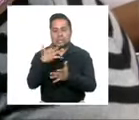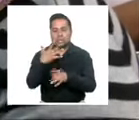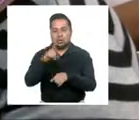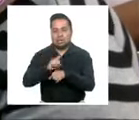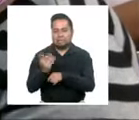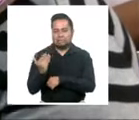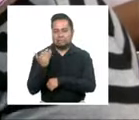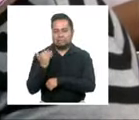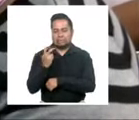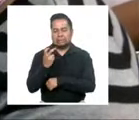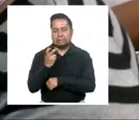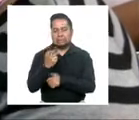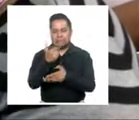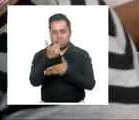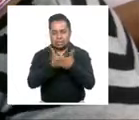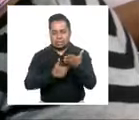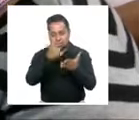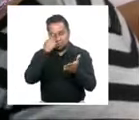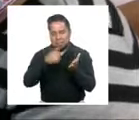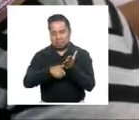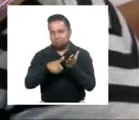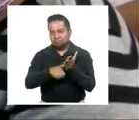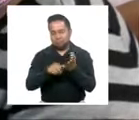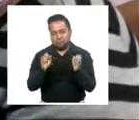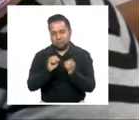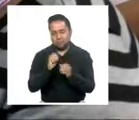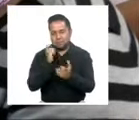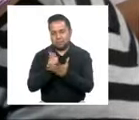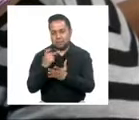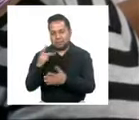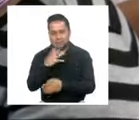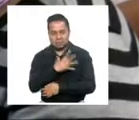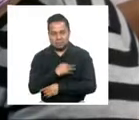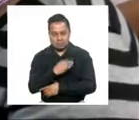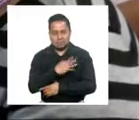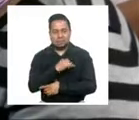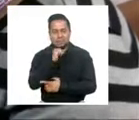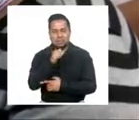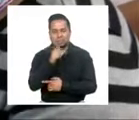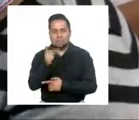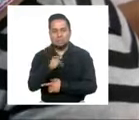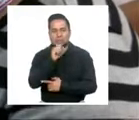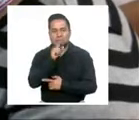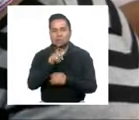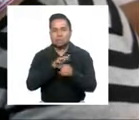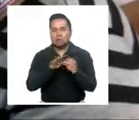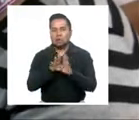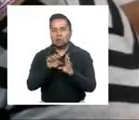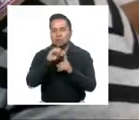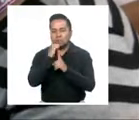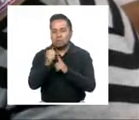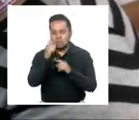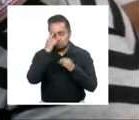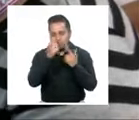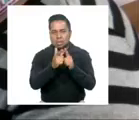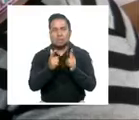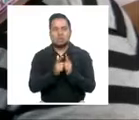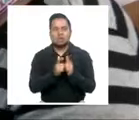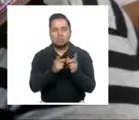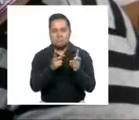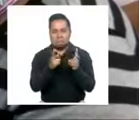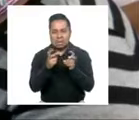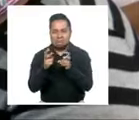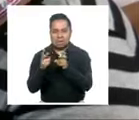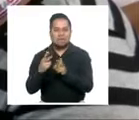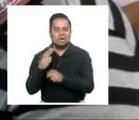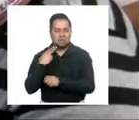5 días esta lista de los morosos. Y finalmente, preguntarle también cómo va la situación del cártel del despojo.